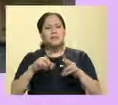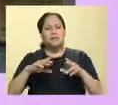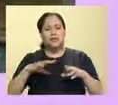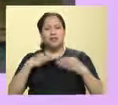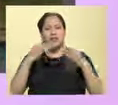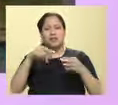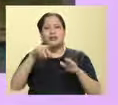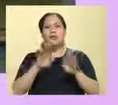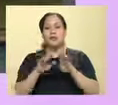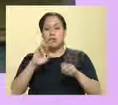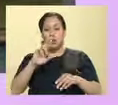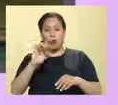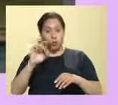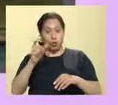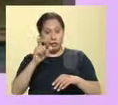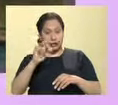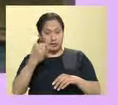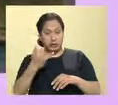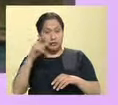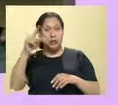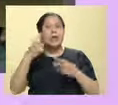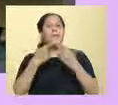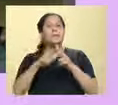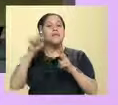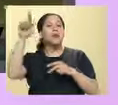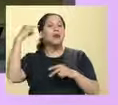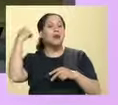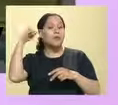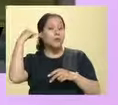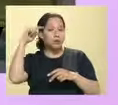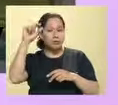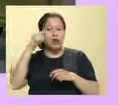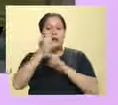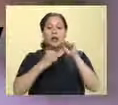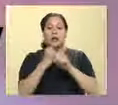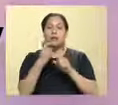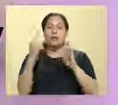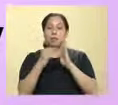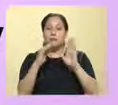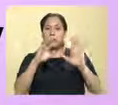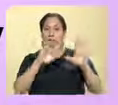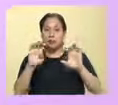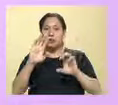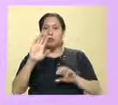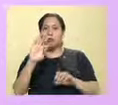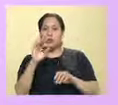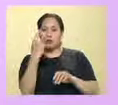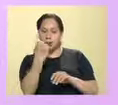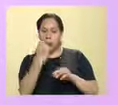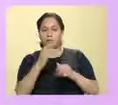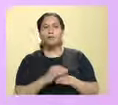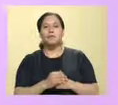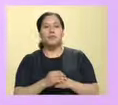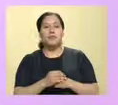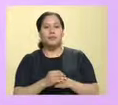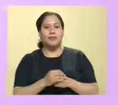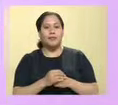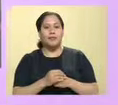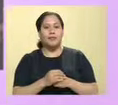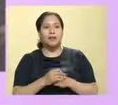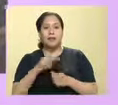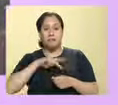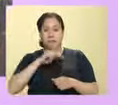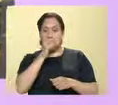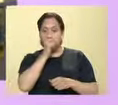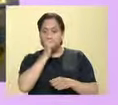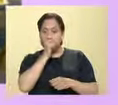Nevería Roxy comienza en Guadalajara. Ah, muy bien. En el año de 1941. Mi